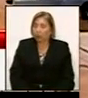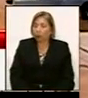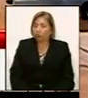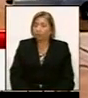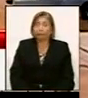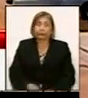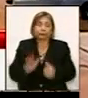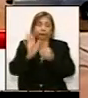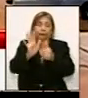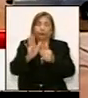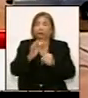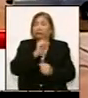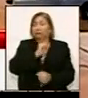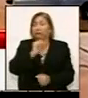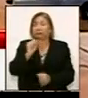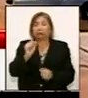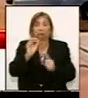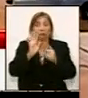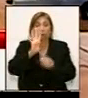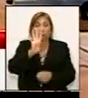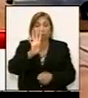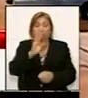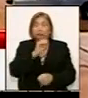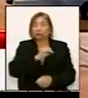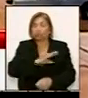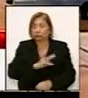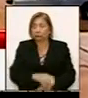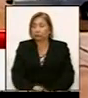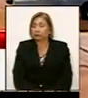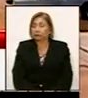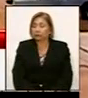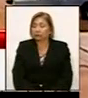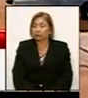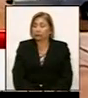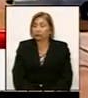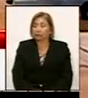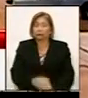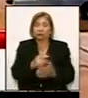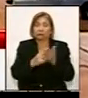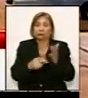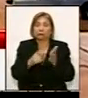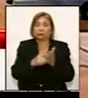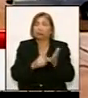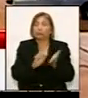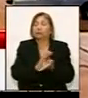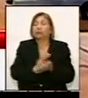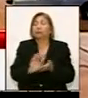Con 6 votos en contra. Y 4 a favor. Se ha rechazado.